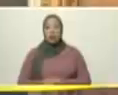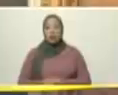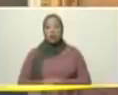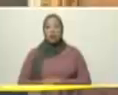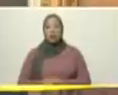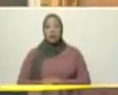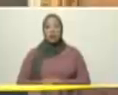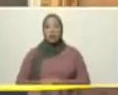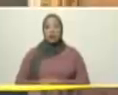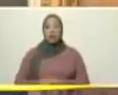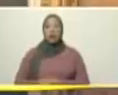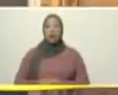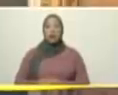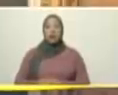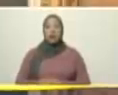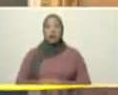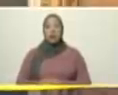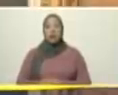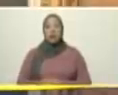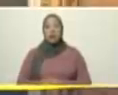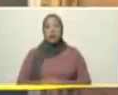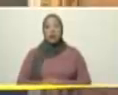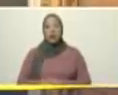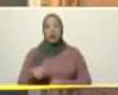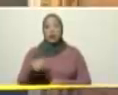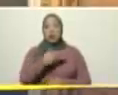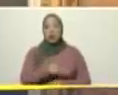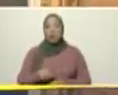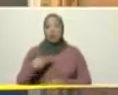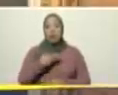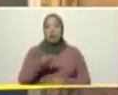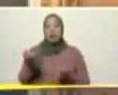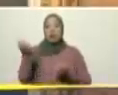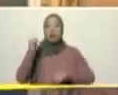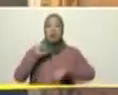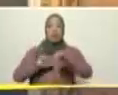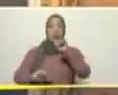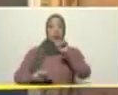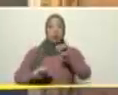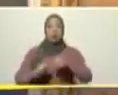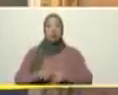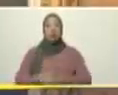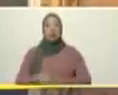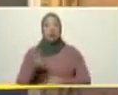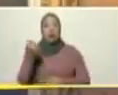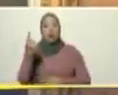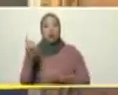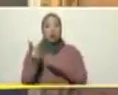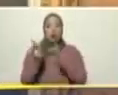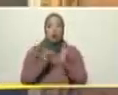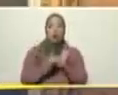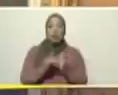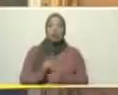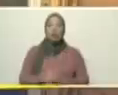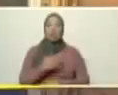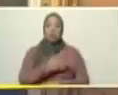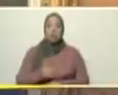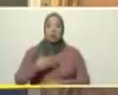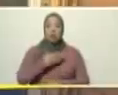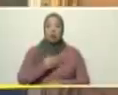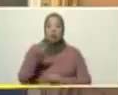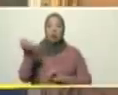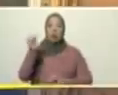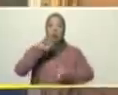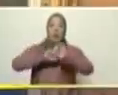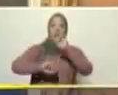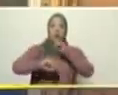mediodía, allá en el Ministerio de la Defensa, de ese 11 de abril. Y como a las 2,